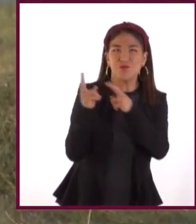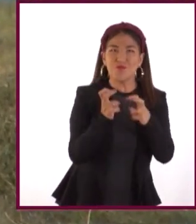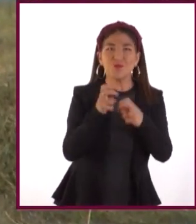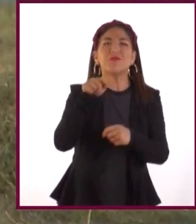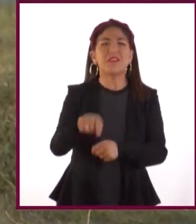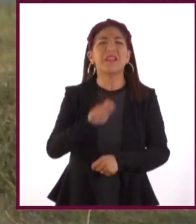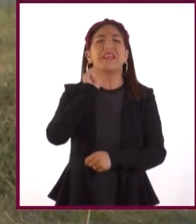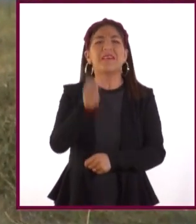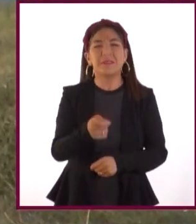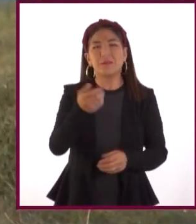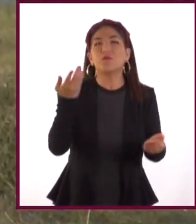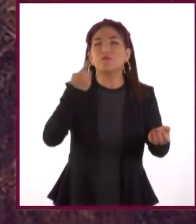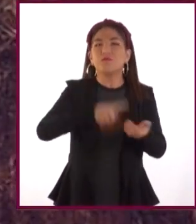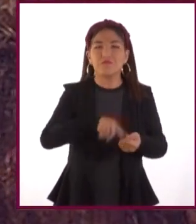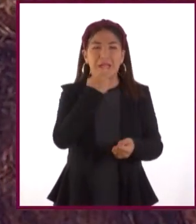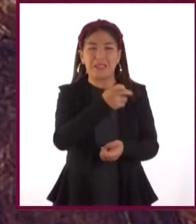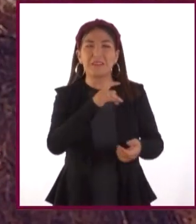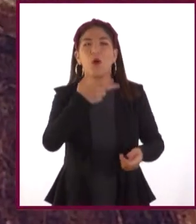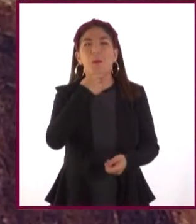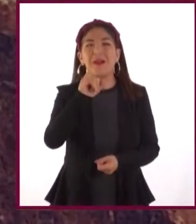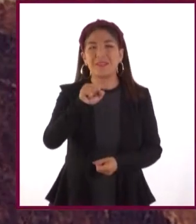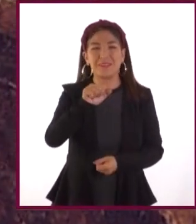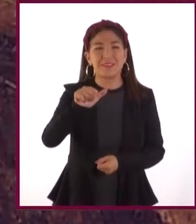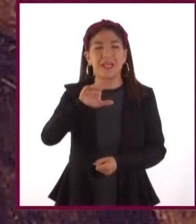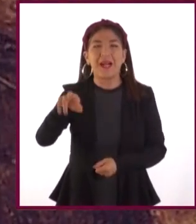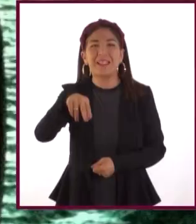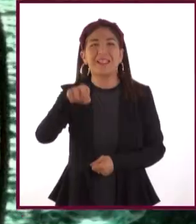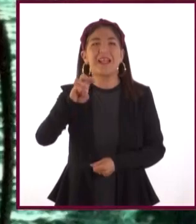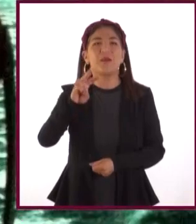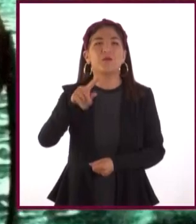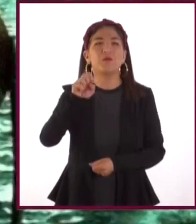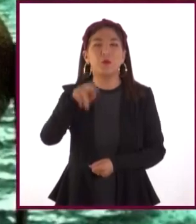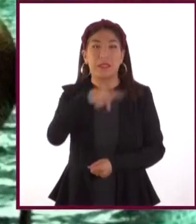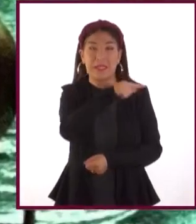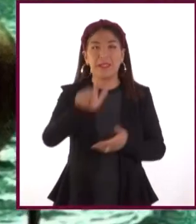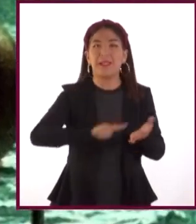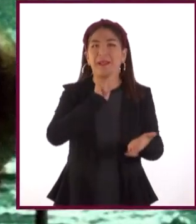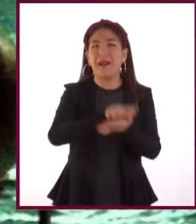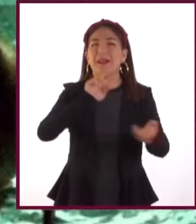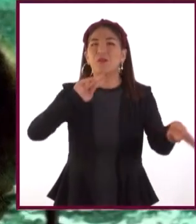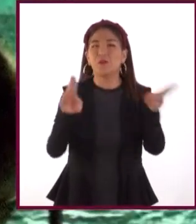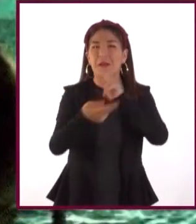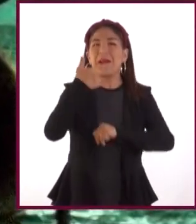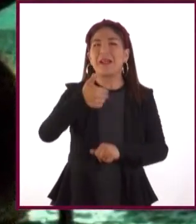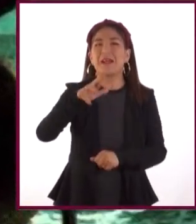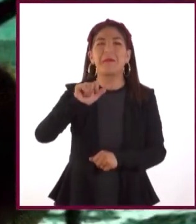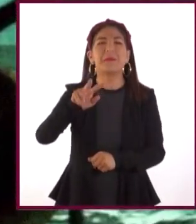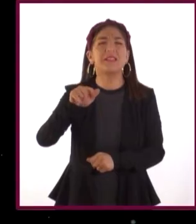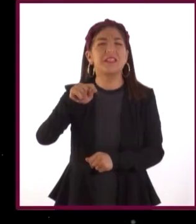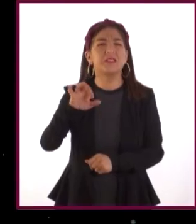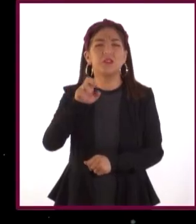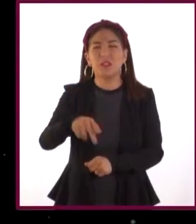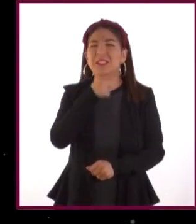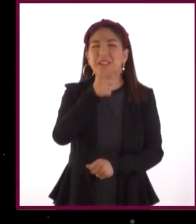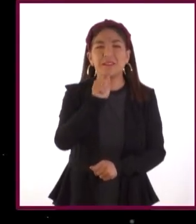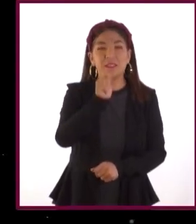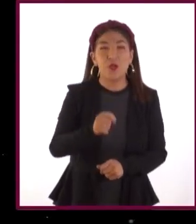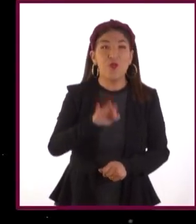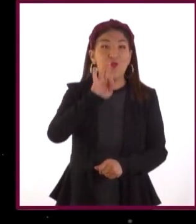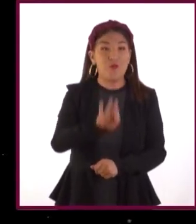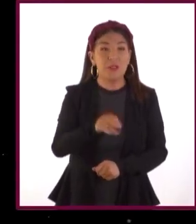sobre segundo cuadrado. La gravedad es la que mantiene los cuerpos sujetos al planeta Tierra y la que ejerce una fuerza